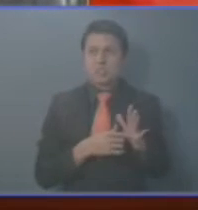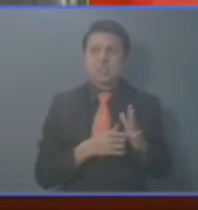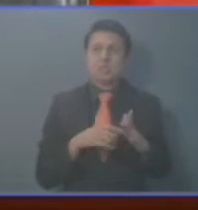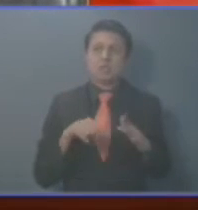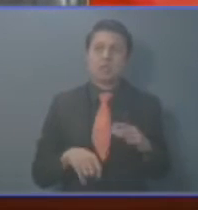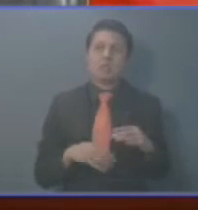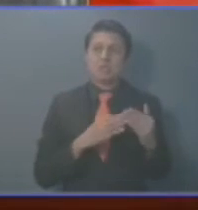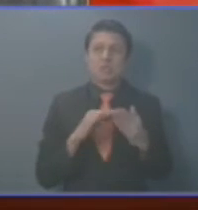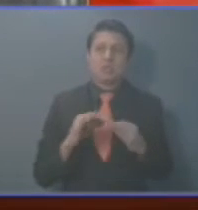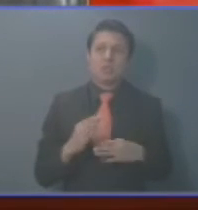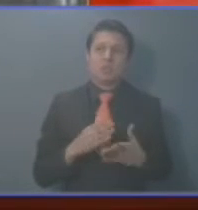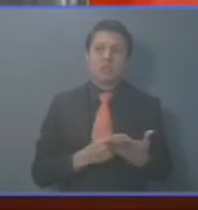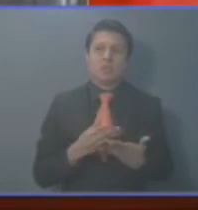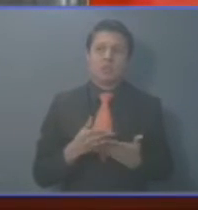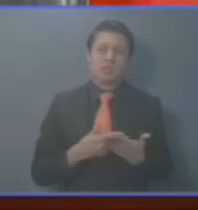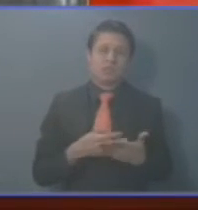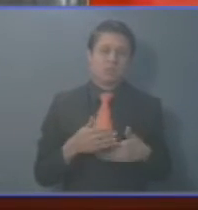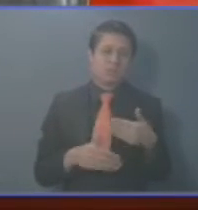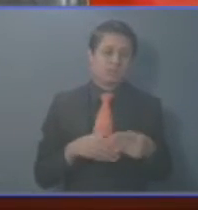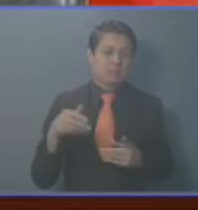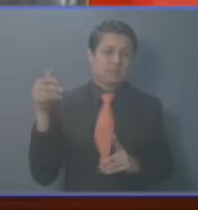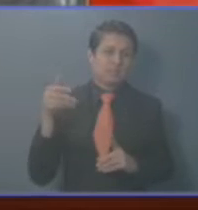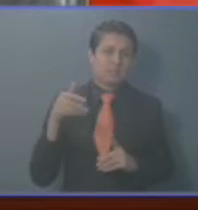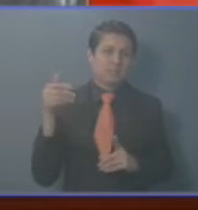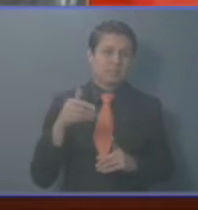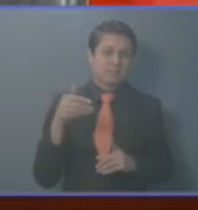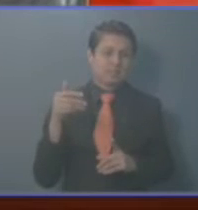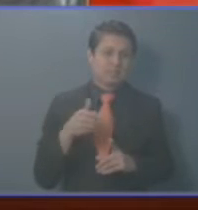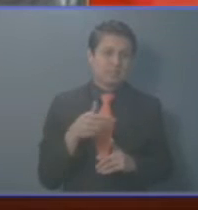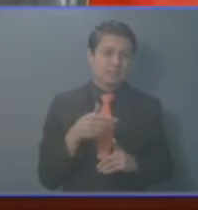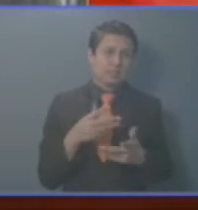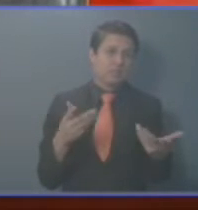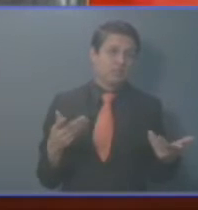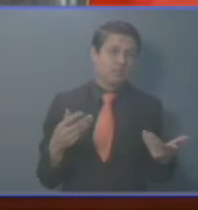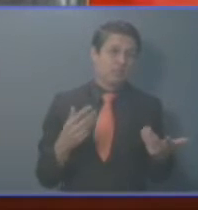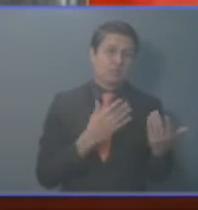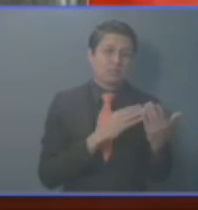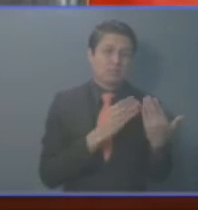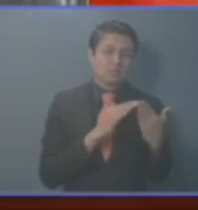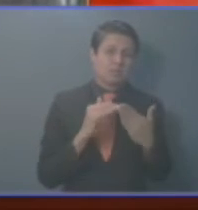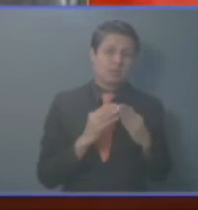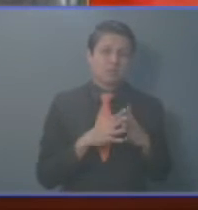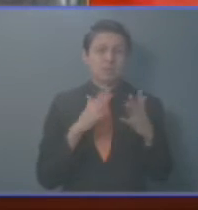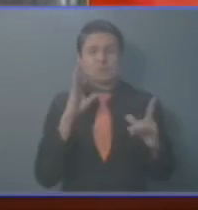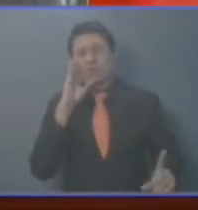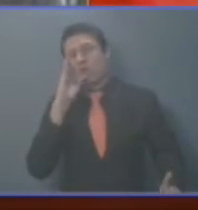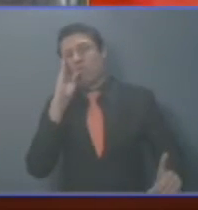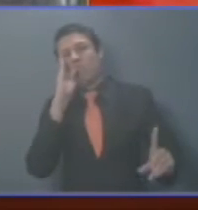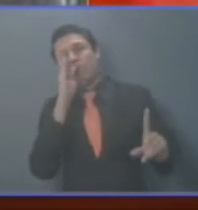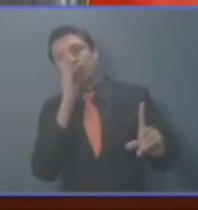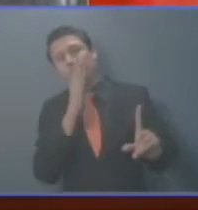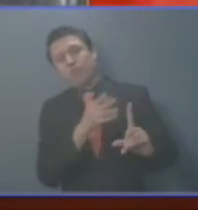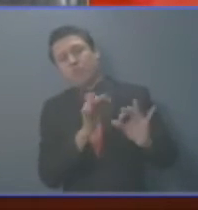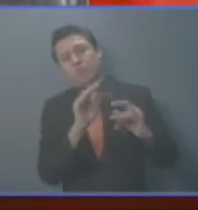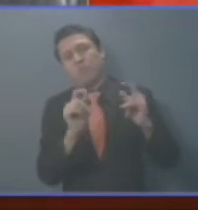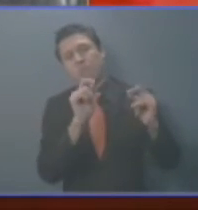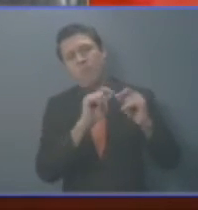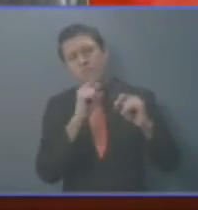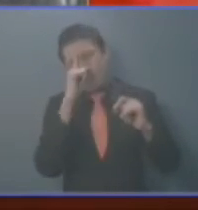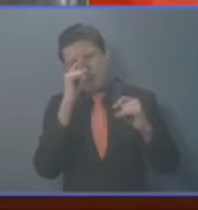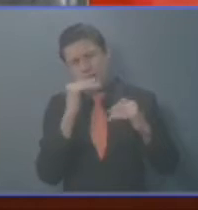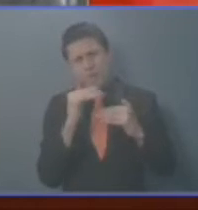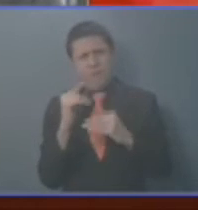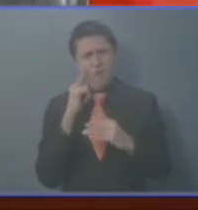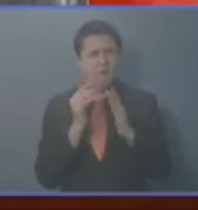que ha existido distintas iniciativas orientadas a mejorar la educación, aún existen retos y desafíos muy significativos en particular en cuanto a